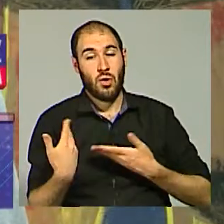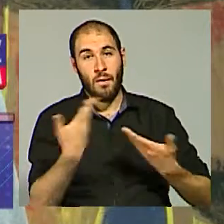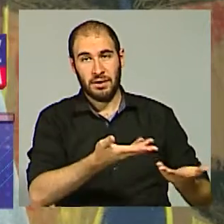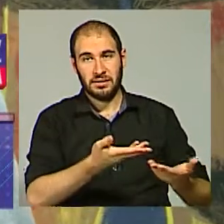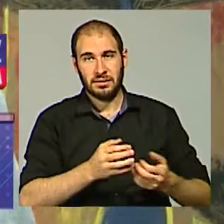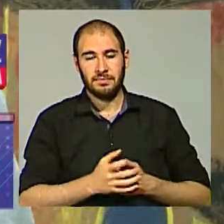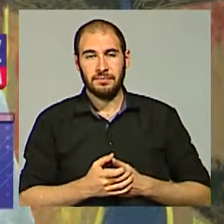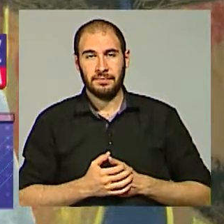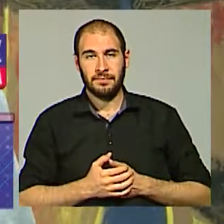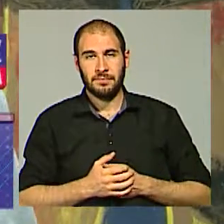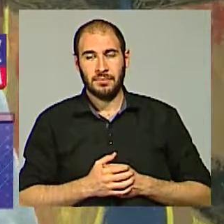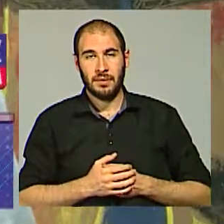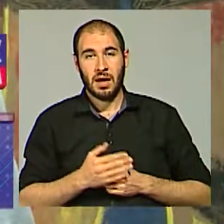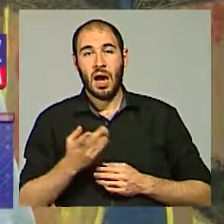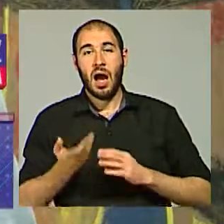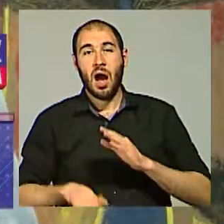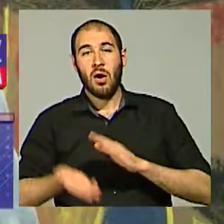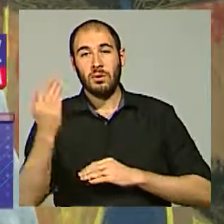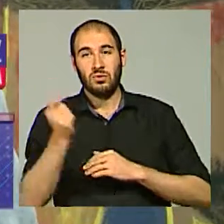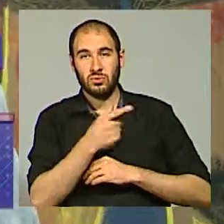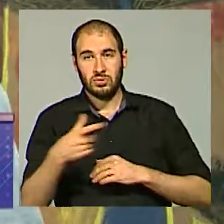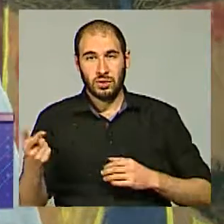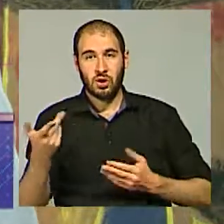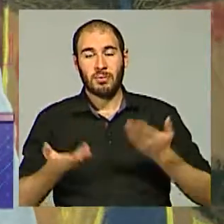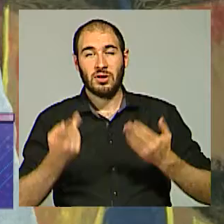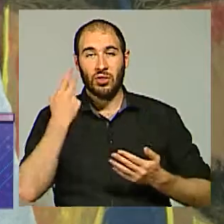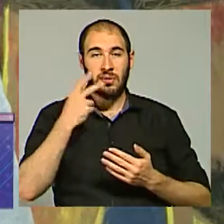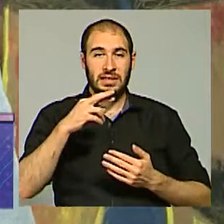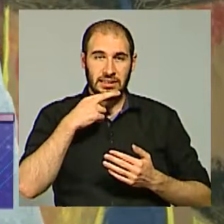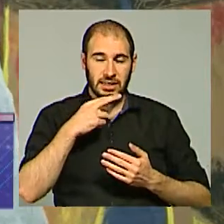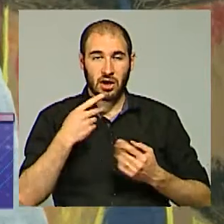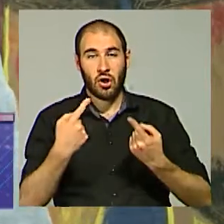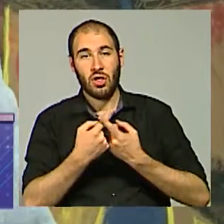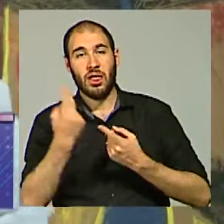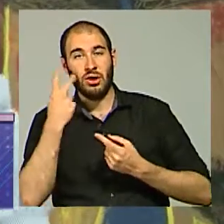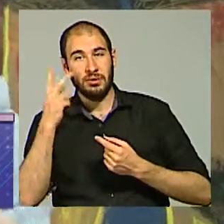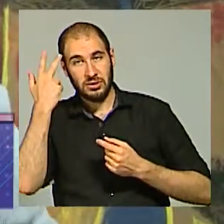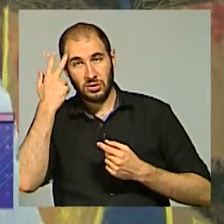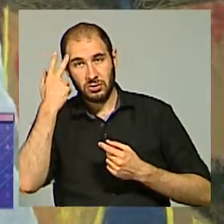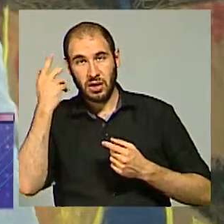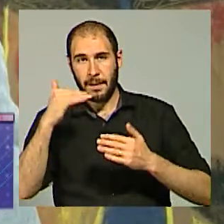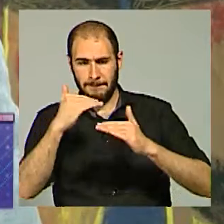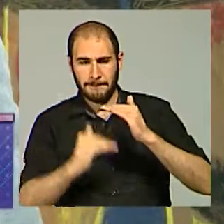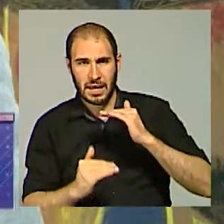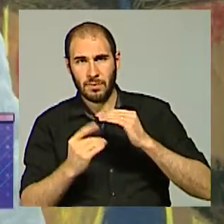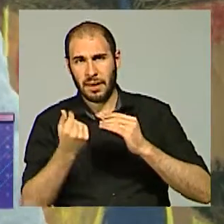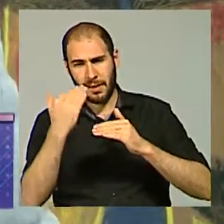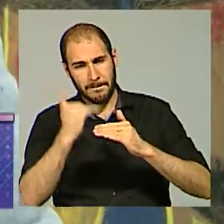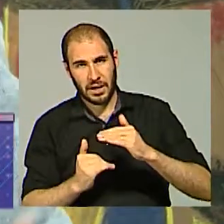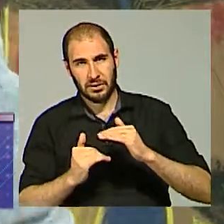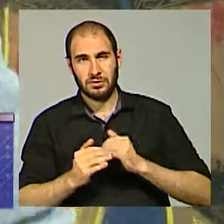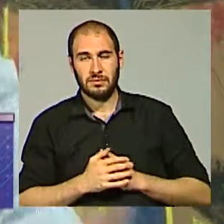una recomposición salarial que comparando 2017 versus 2018 es menor cantidad de dinero